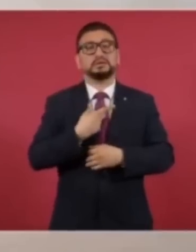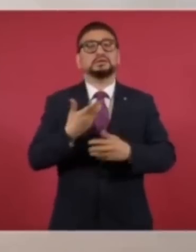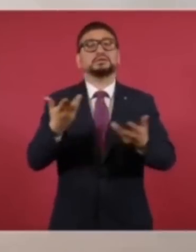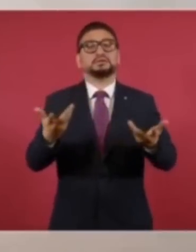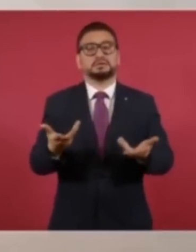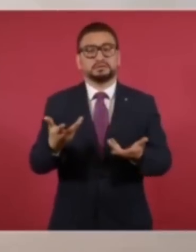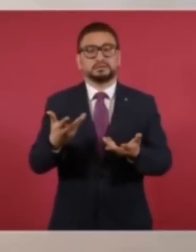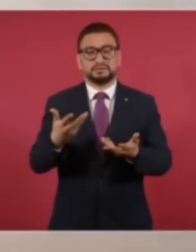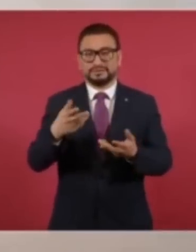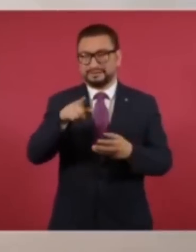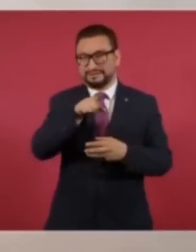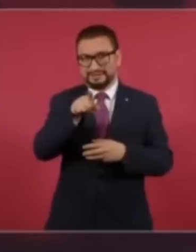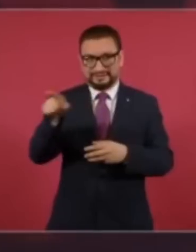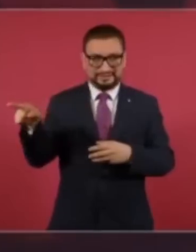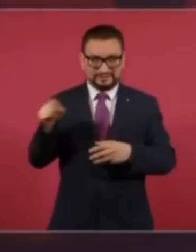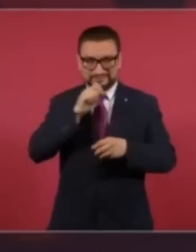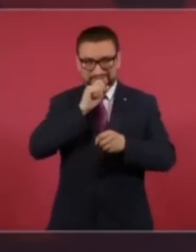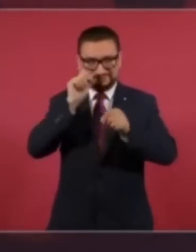los mismos